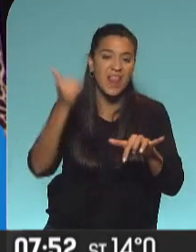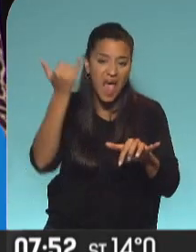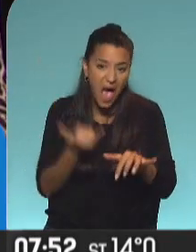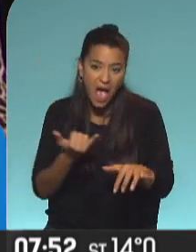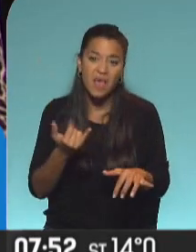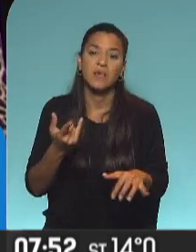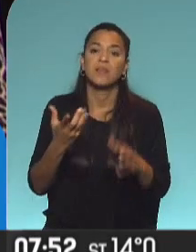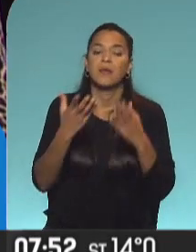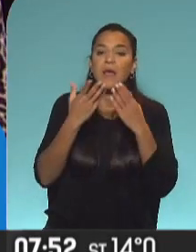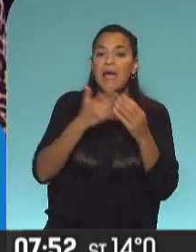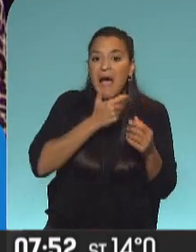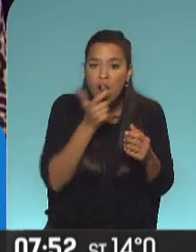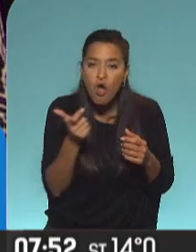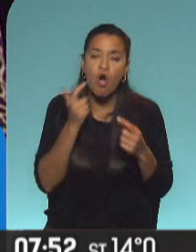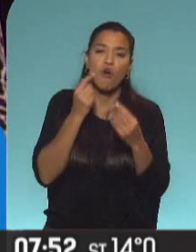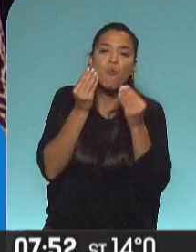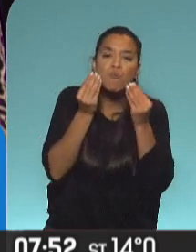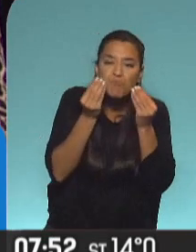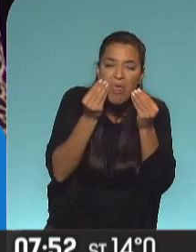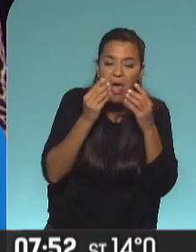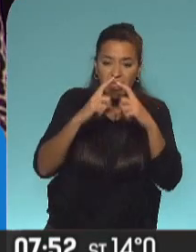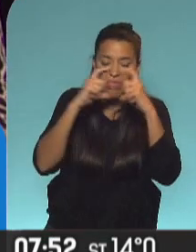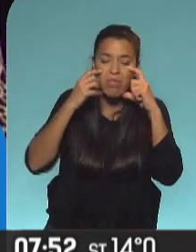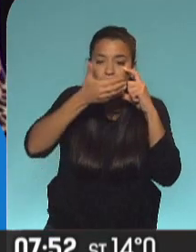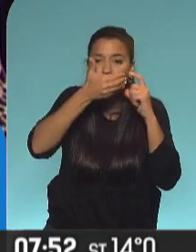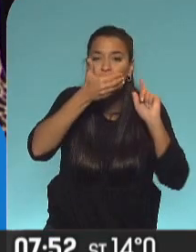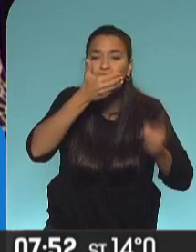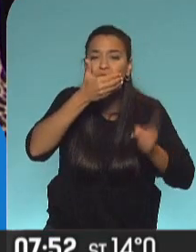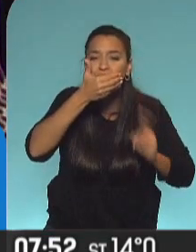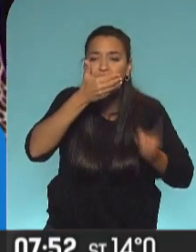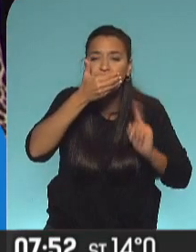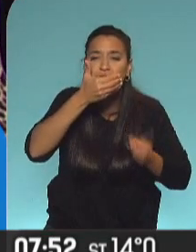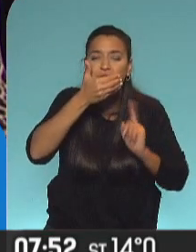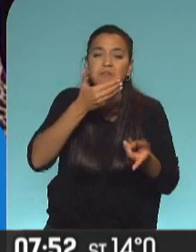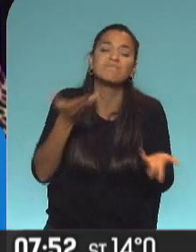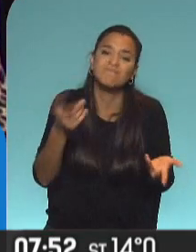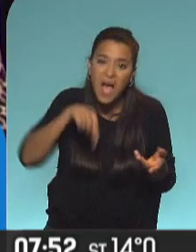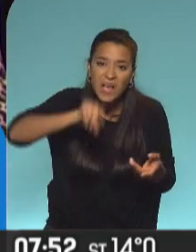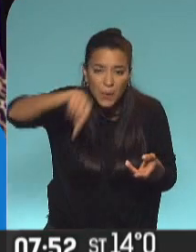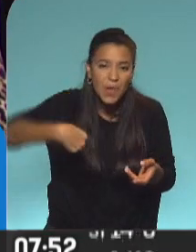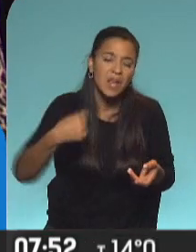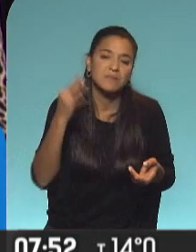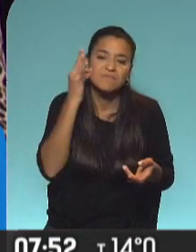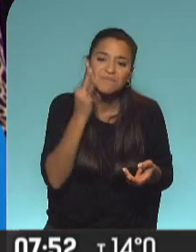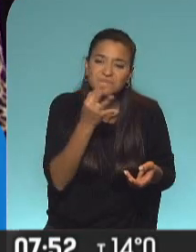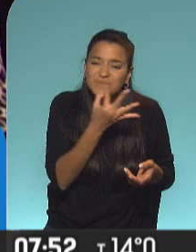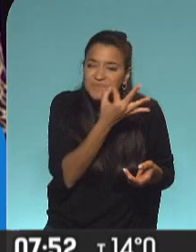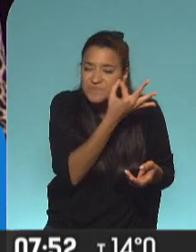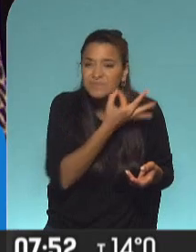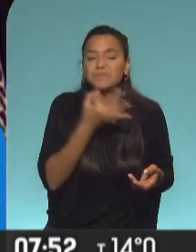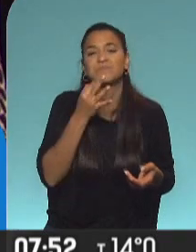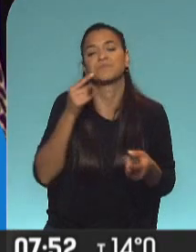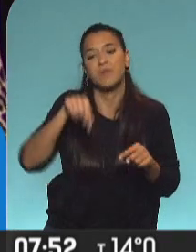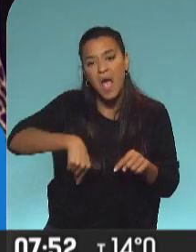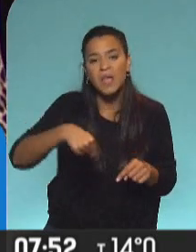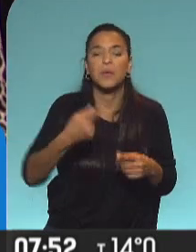junto con el calor y la humedad que genera el uso permanente del barbijo, se produce verdaderamente un caldo de cultivo,